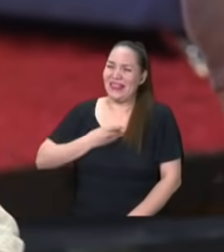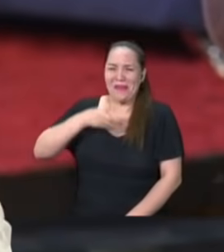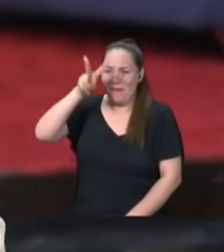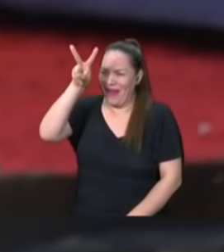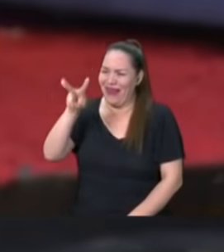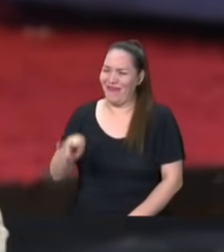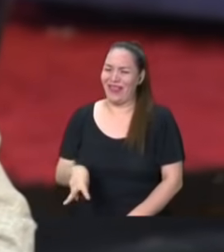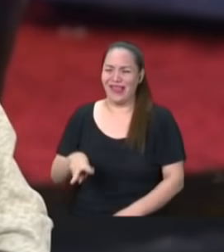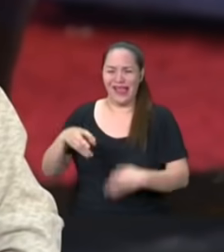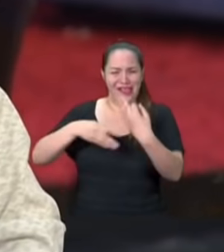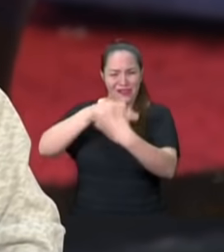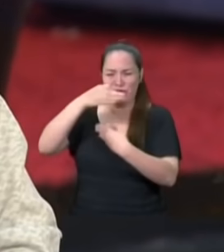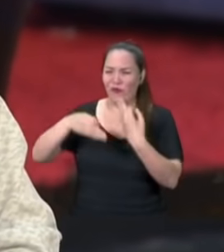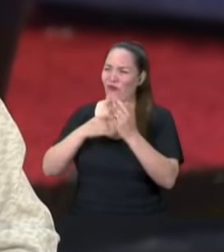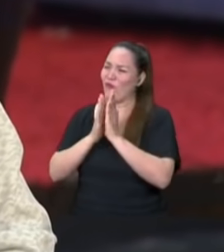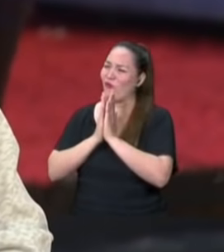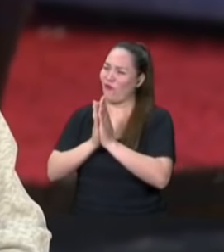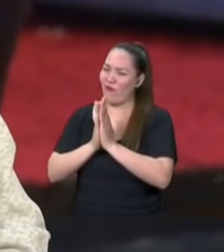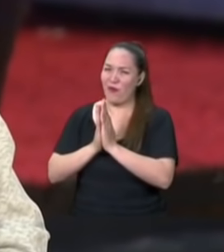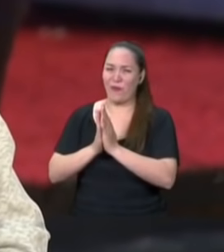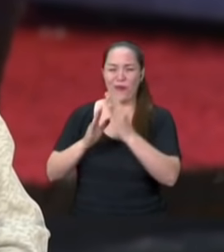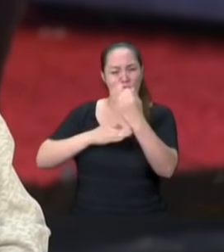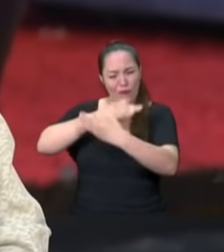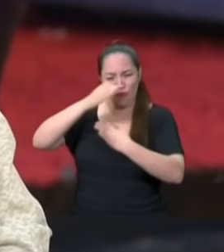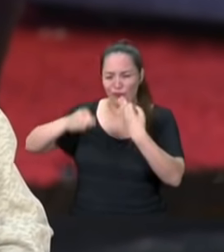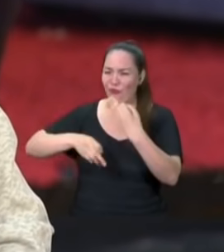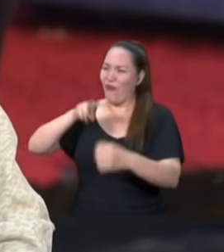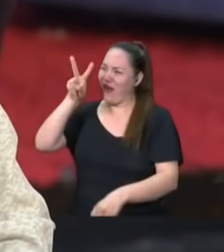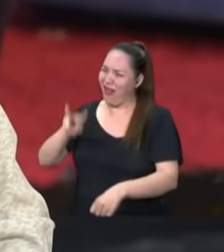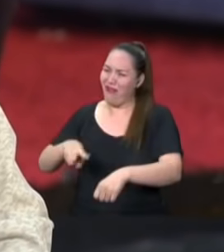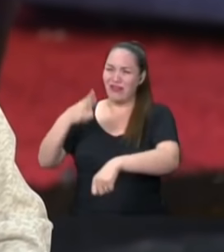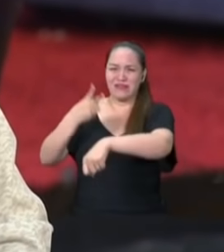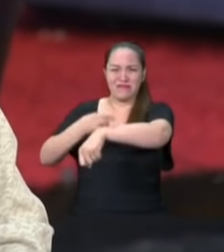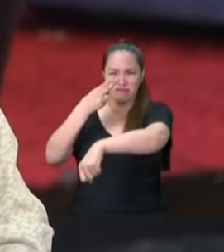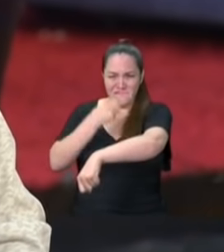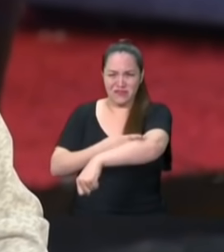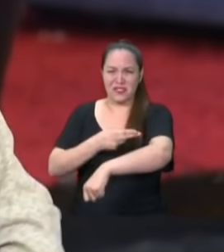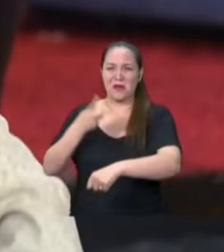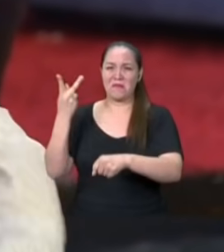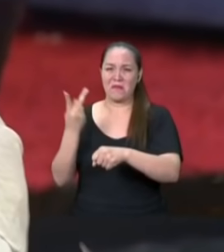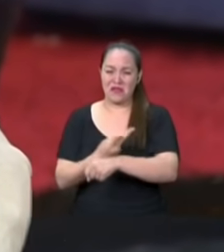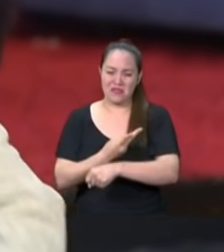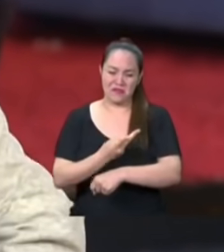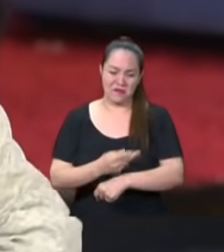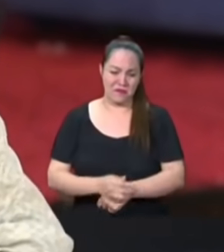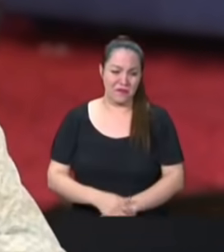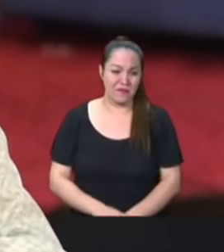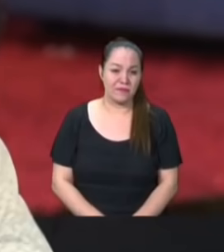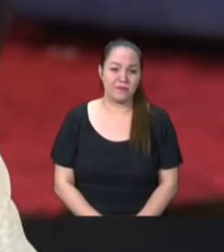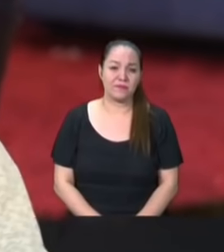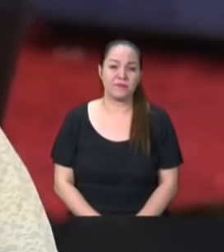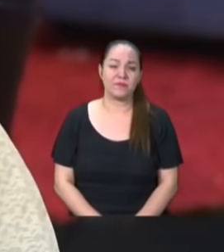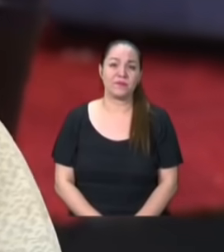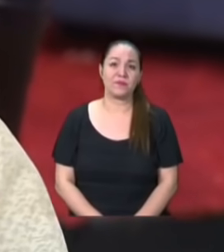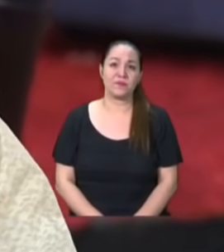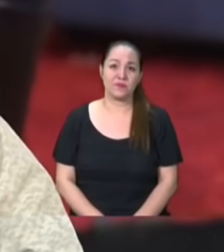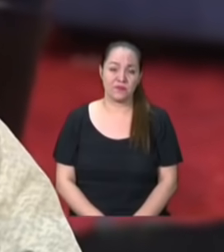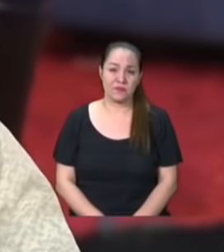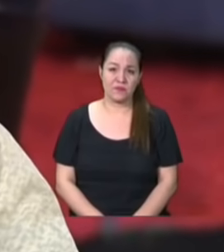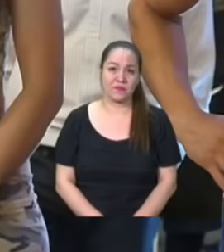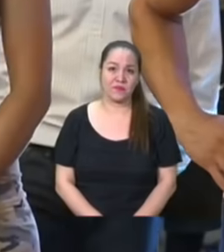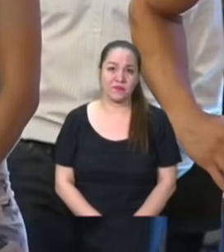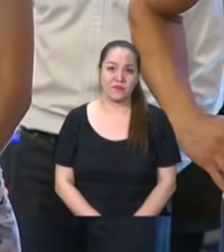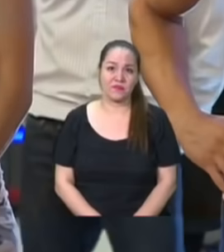tantito. Cuéntame toda la verdad. No, no, de hecho, todo estaba muy bien, ¿verdad? No